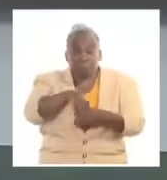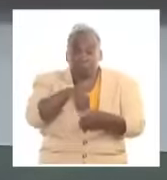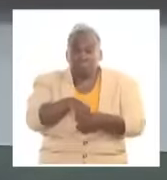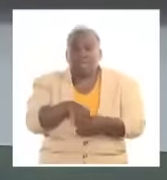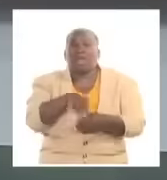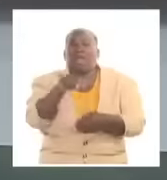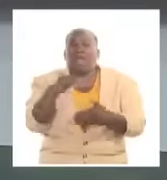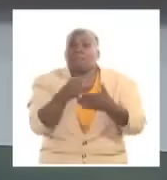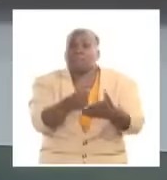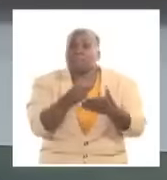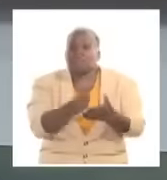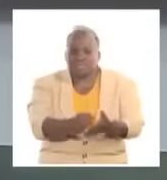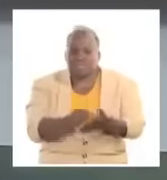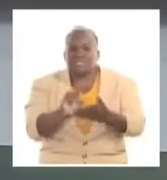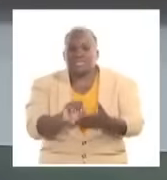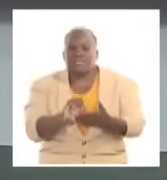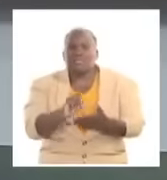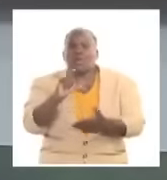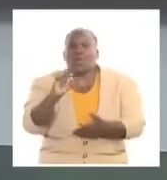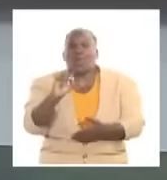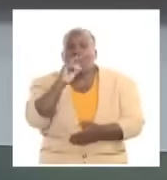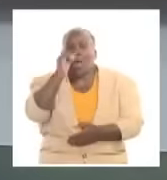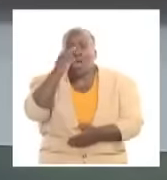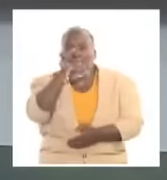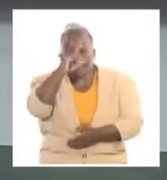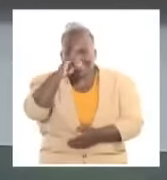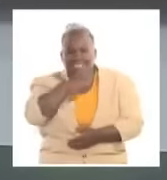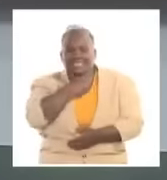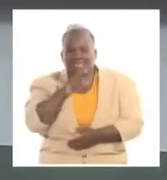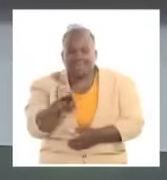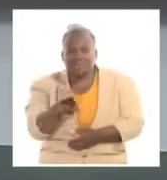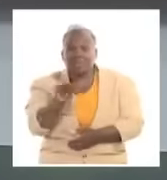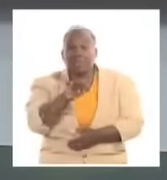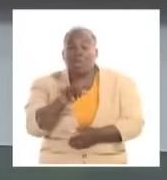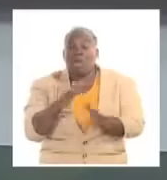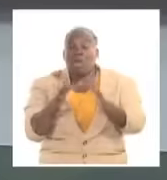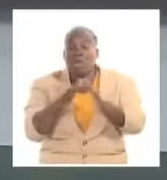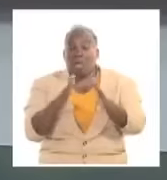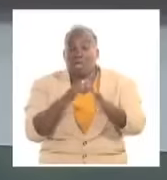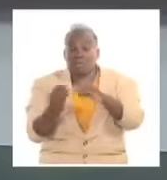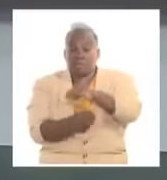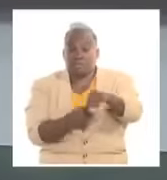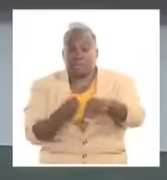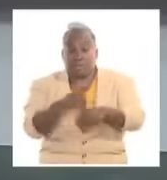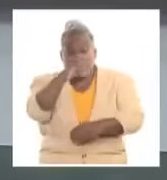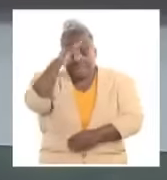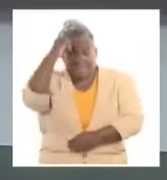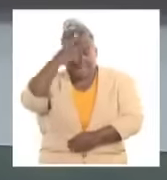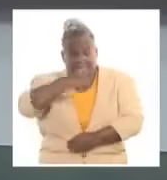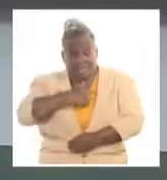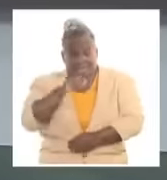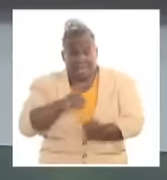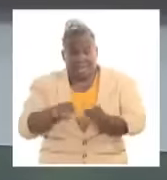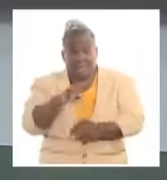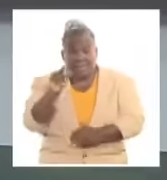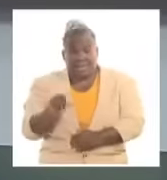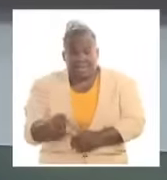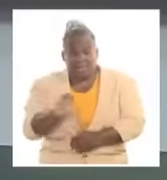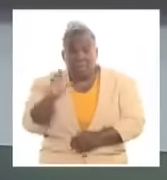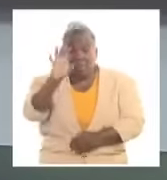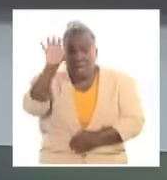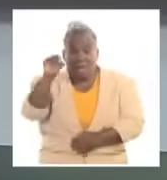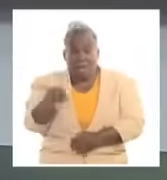Comercio y Servicios Cubalse, la institución financiera no bancaria Casas de Cambio S.A. y ministro presidente del Banco Central de